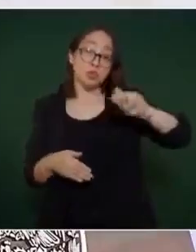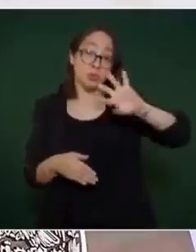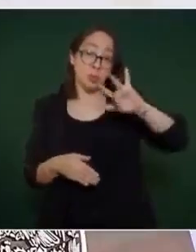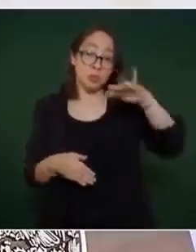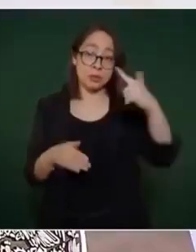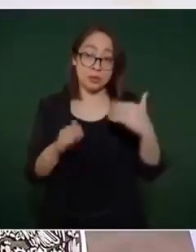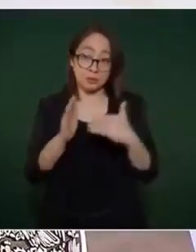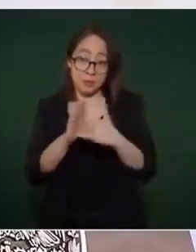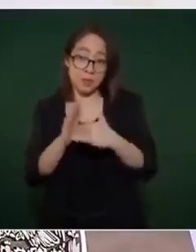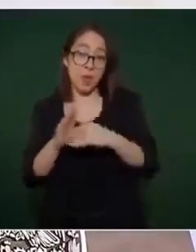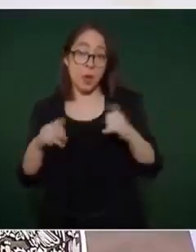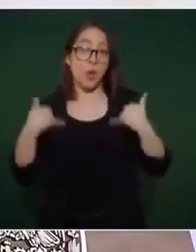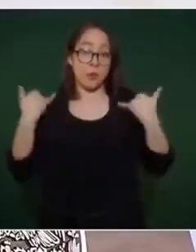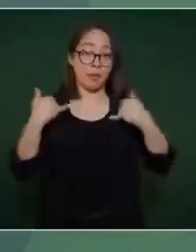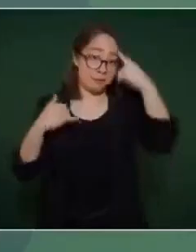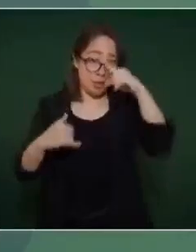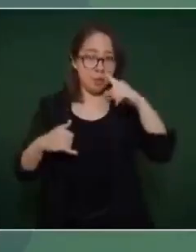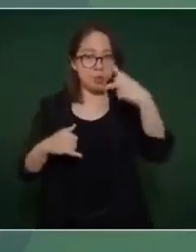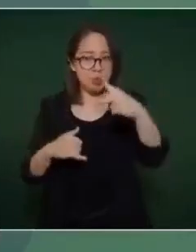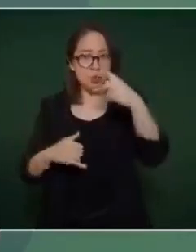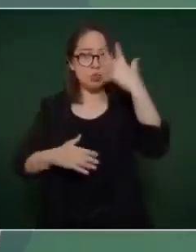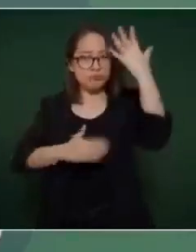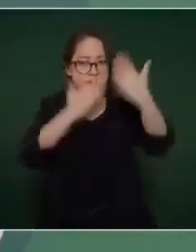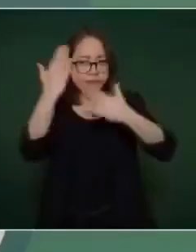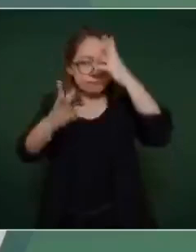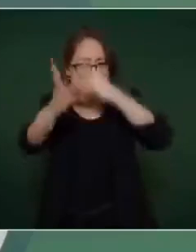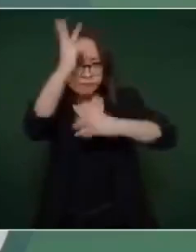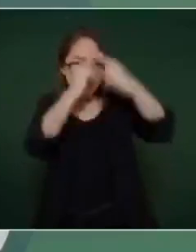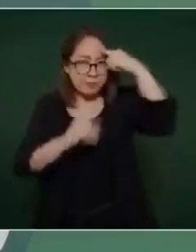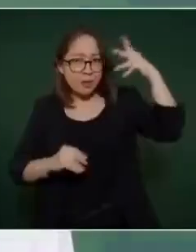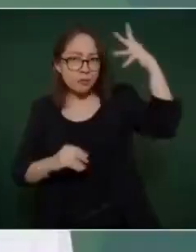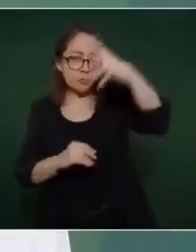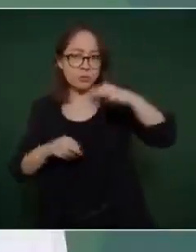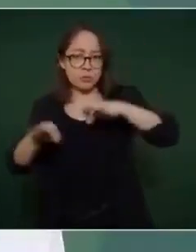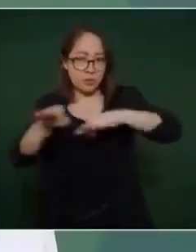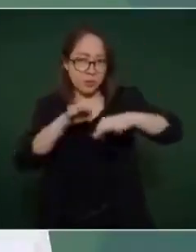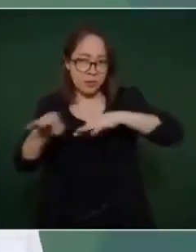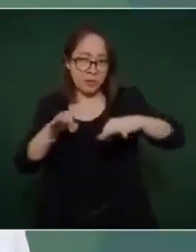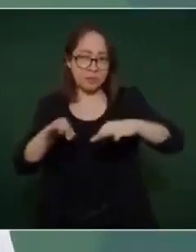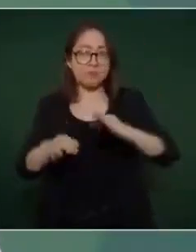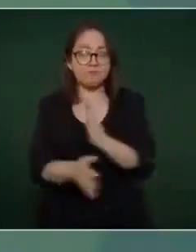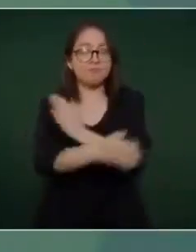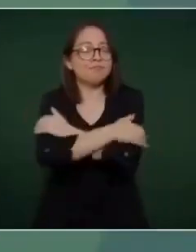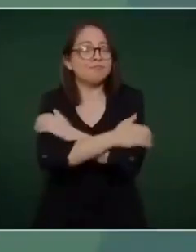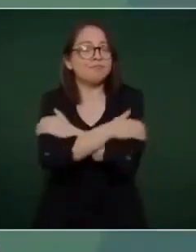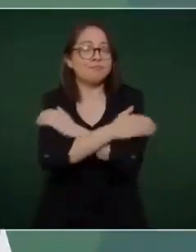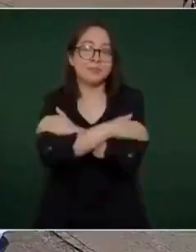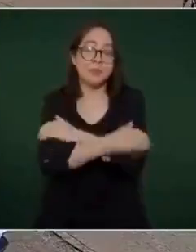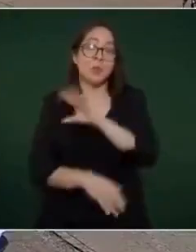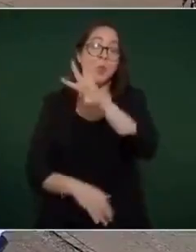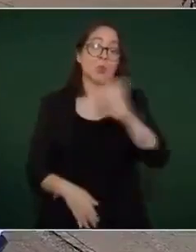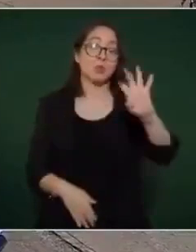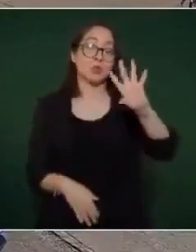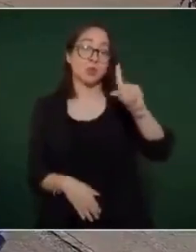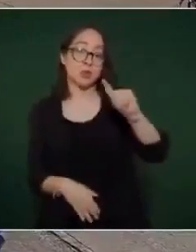que construyen su futuro capacitándose para el trabajo abrazos a 479